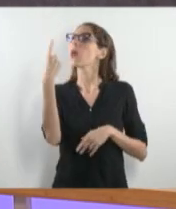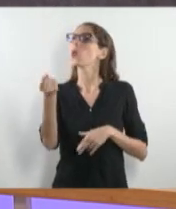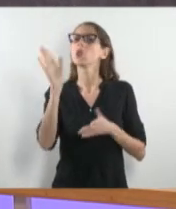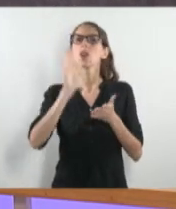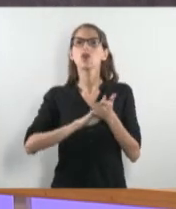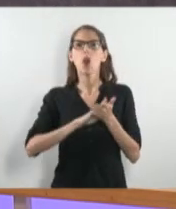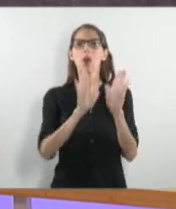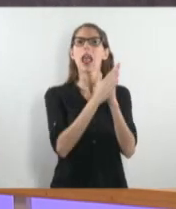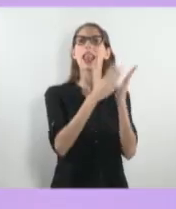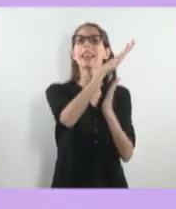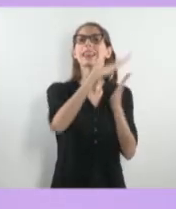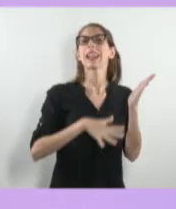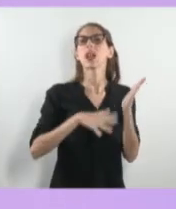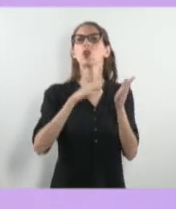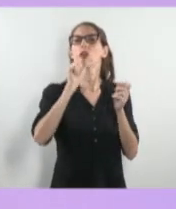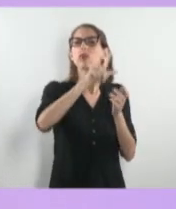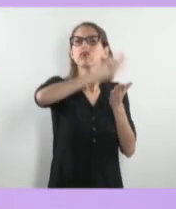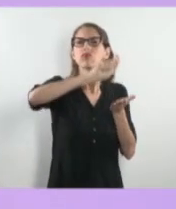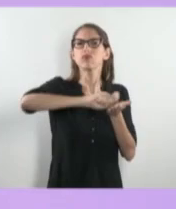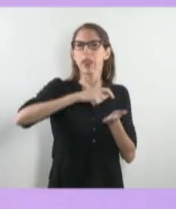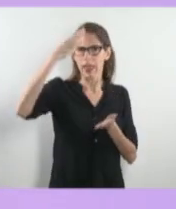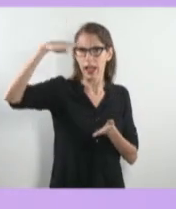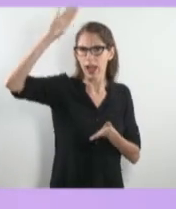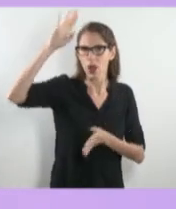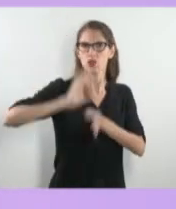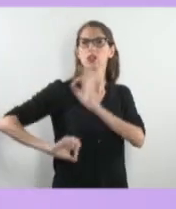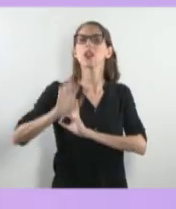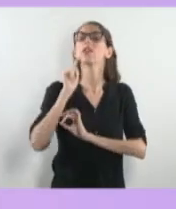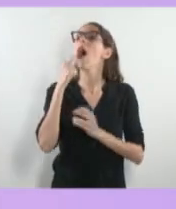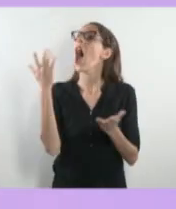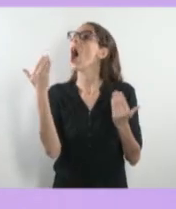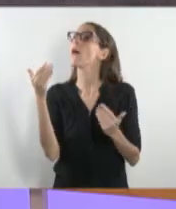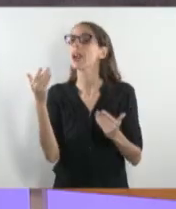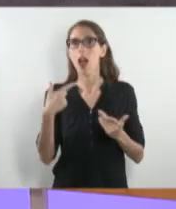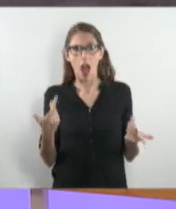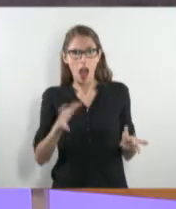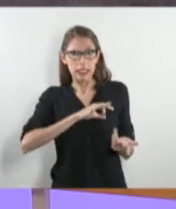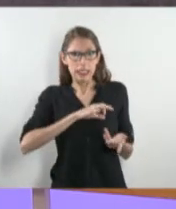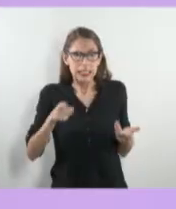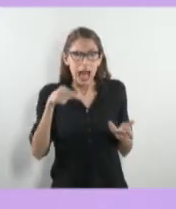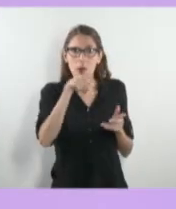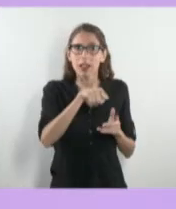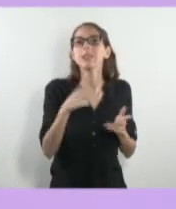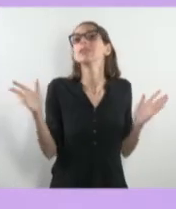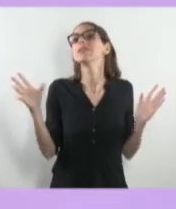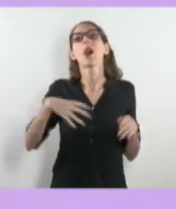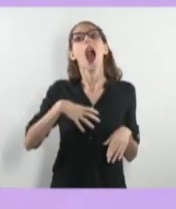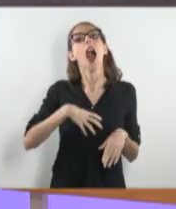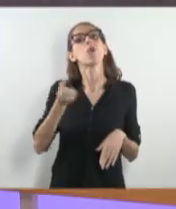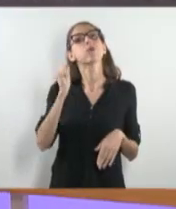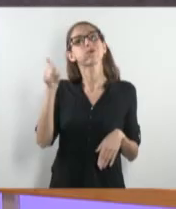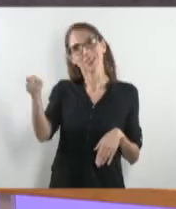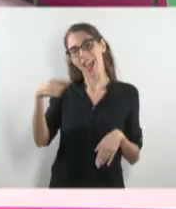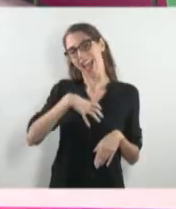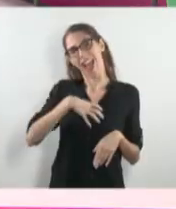la literatura gauchesca en el siglo XIX. Siempre me tomás lección de lengua. Es que fuiste mi alumna. Fuiste mi alumna, no